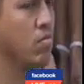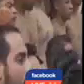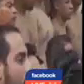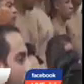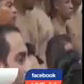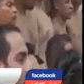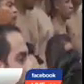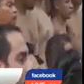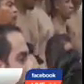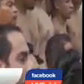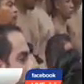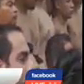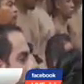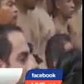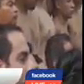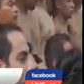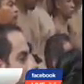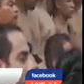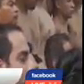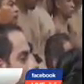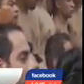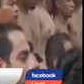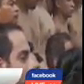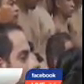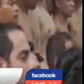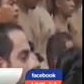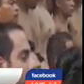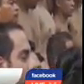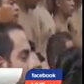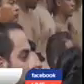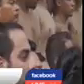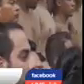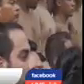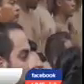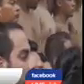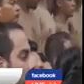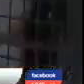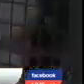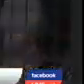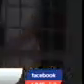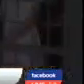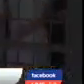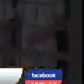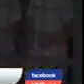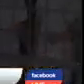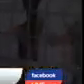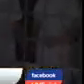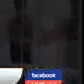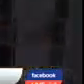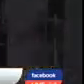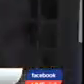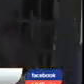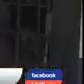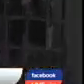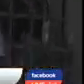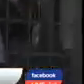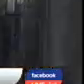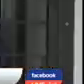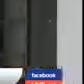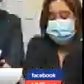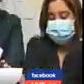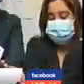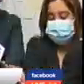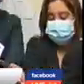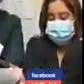De 45 mil detenidos durante el régimen de excepción, el 83% ya fueron procesados judicialmente y hoy están